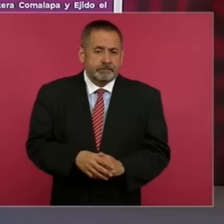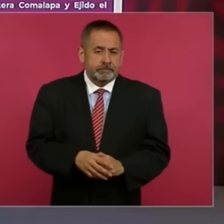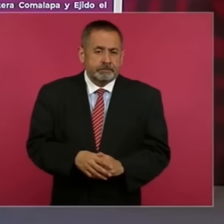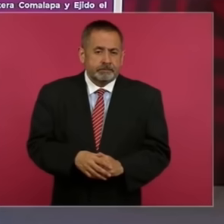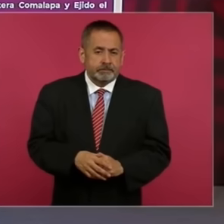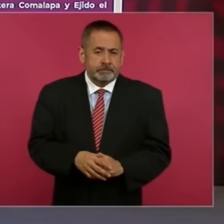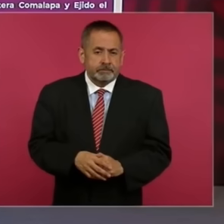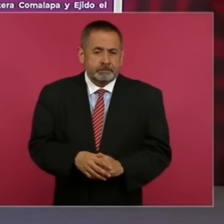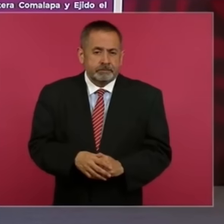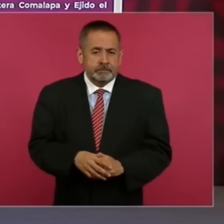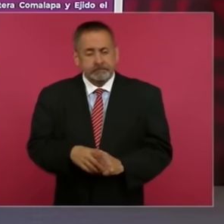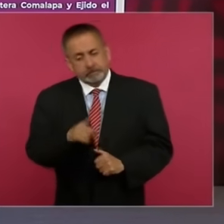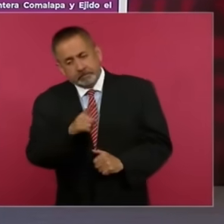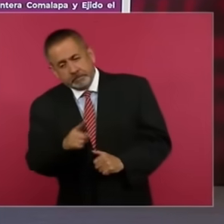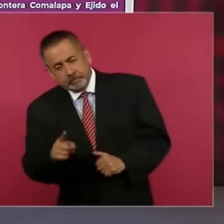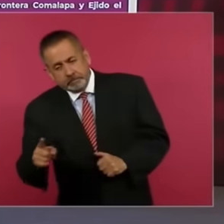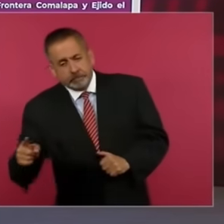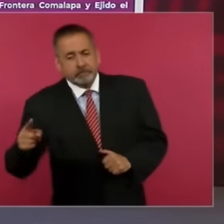Para ir